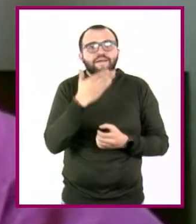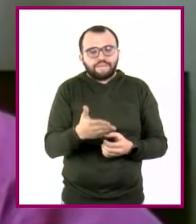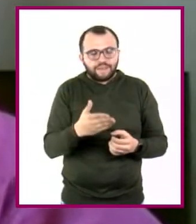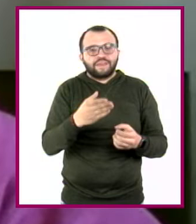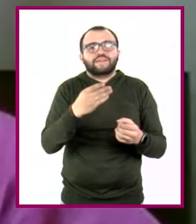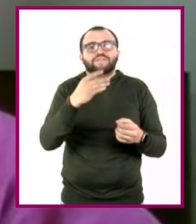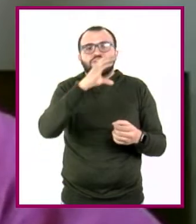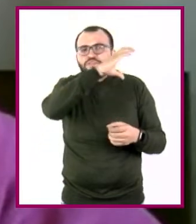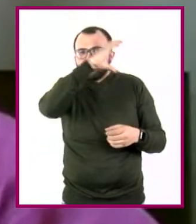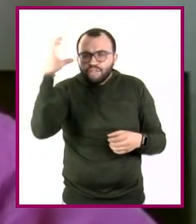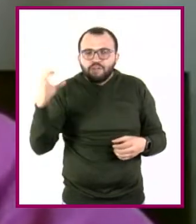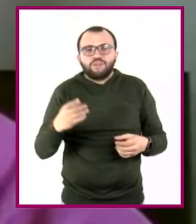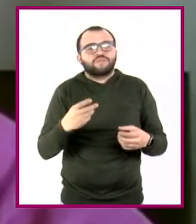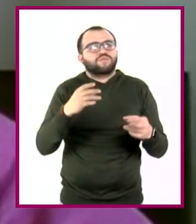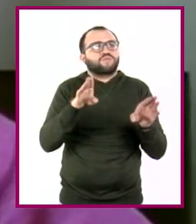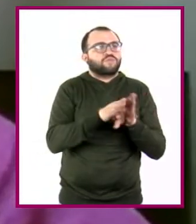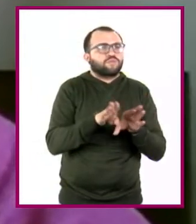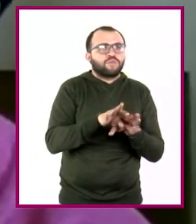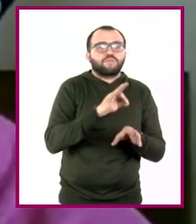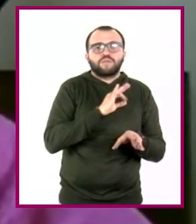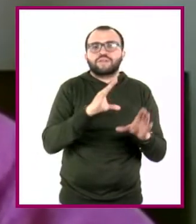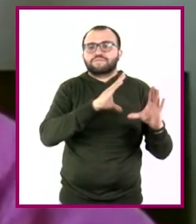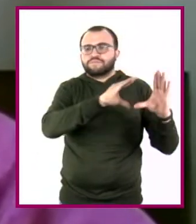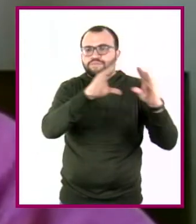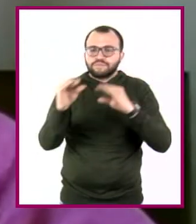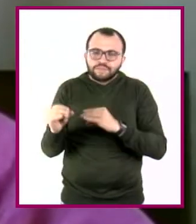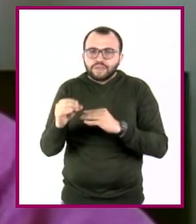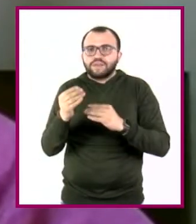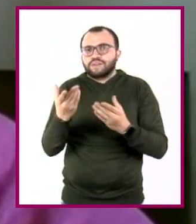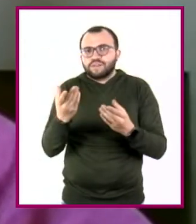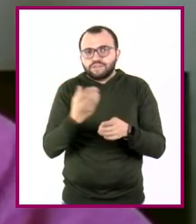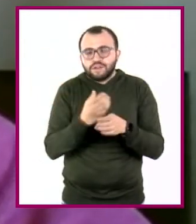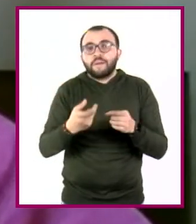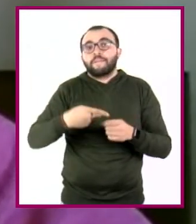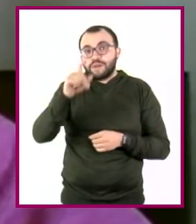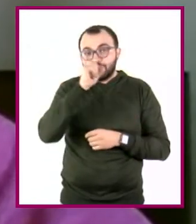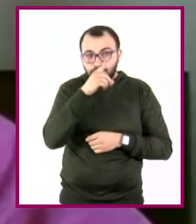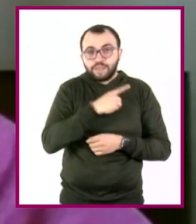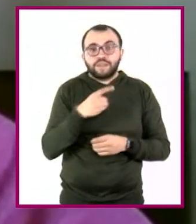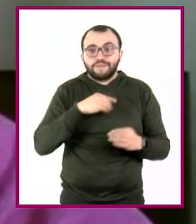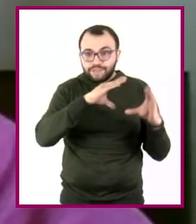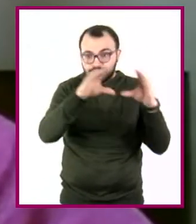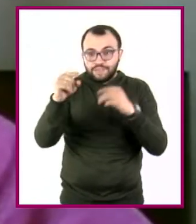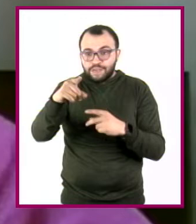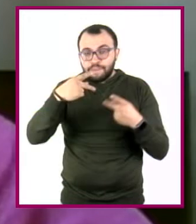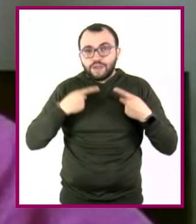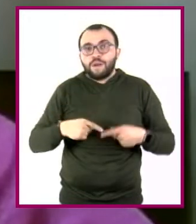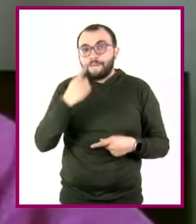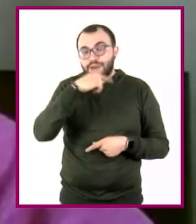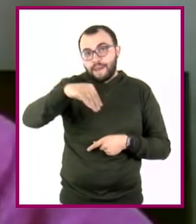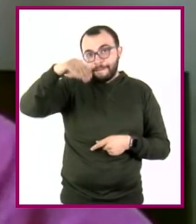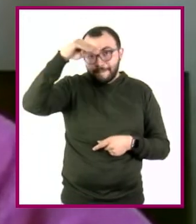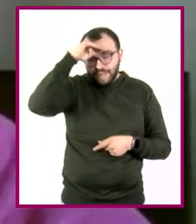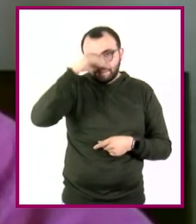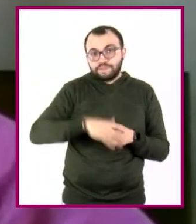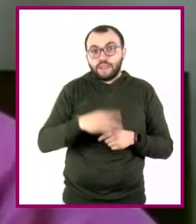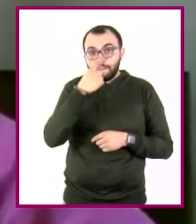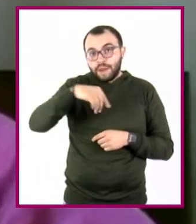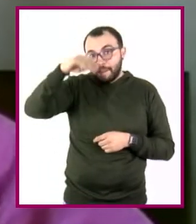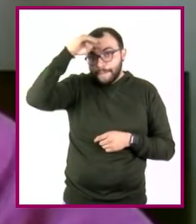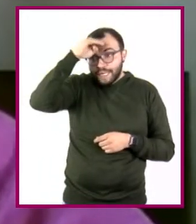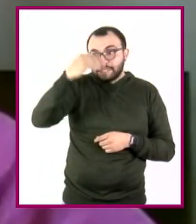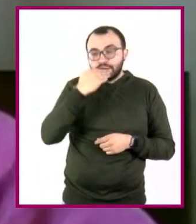la monotonía en el proceso de enseñanza-aprendizaje, pero también hay que enseñar a la gente a pensar. Y para pensar bien hay